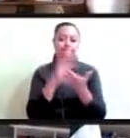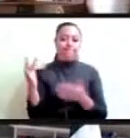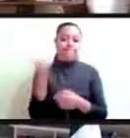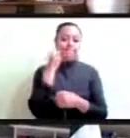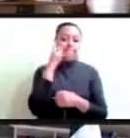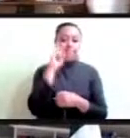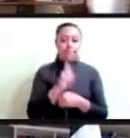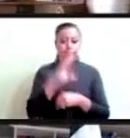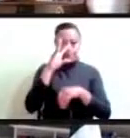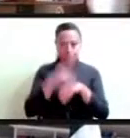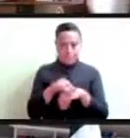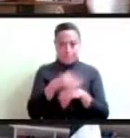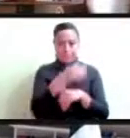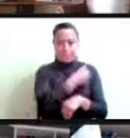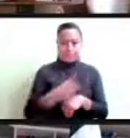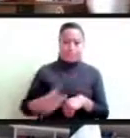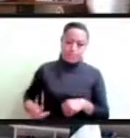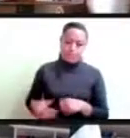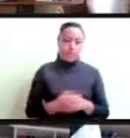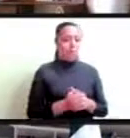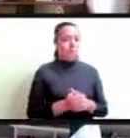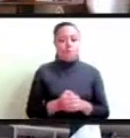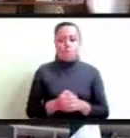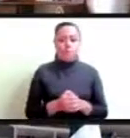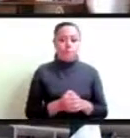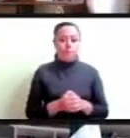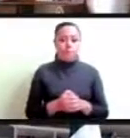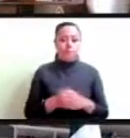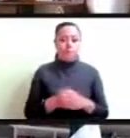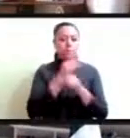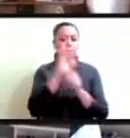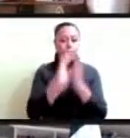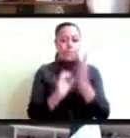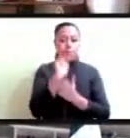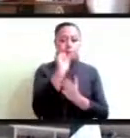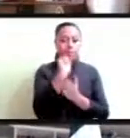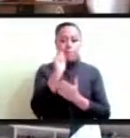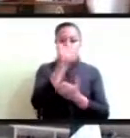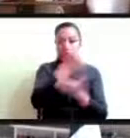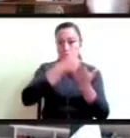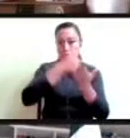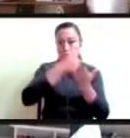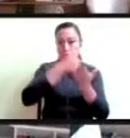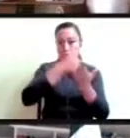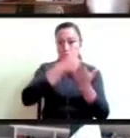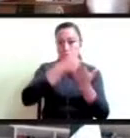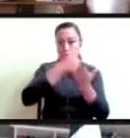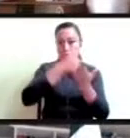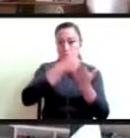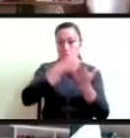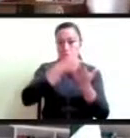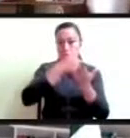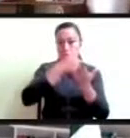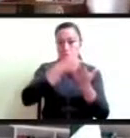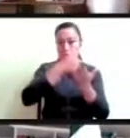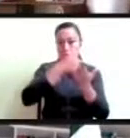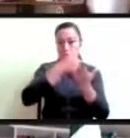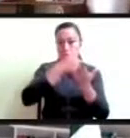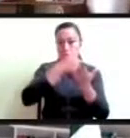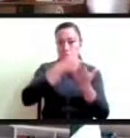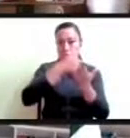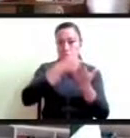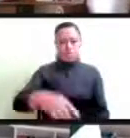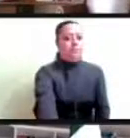presidencia. La Constitución Política de la Ciudad de México garantiza el derecho a la